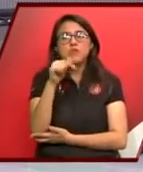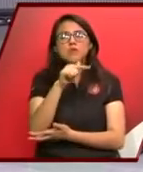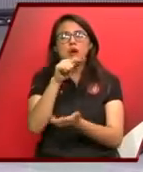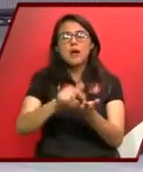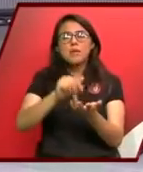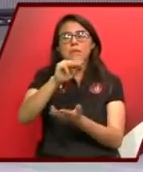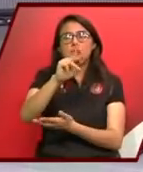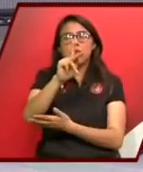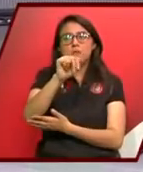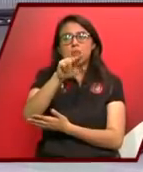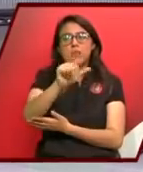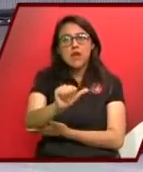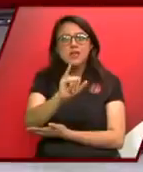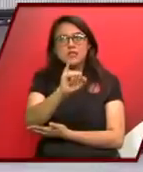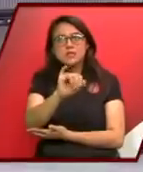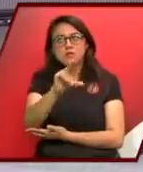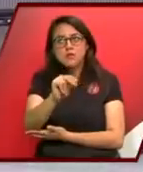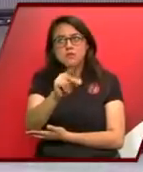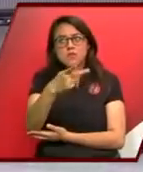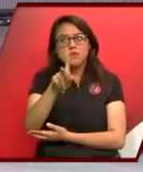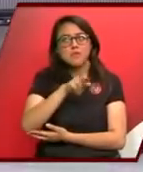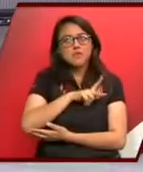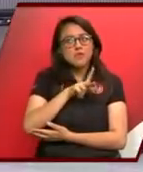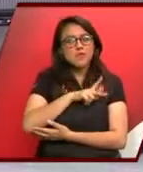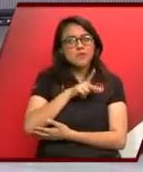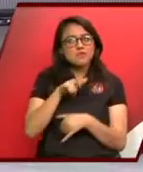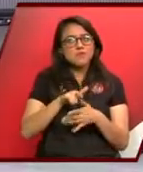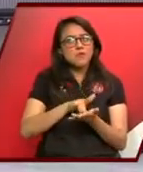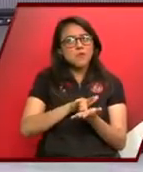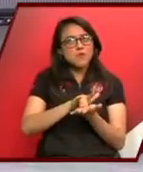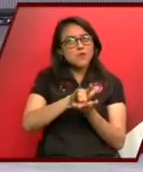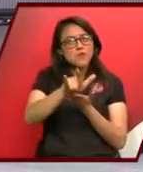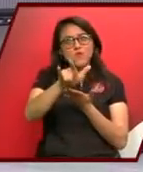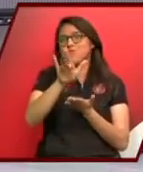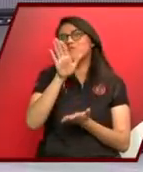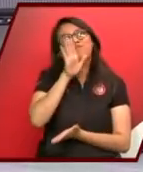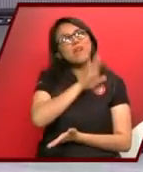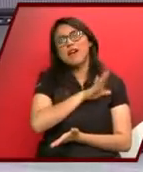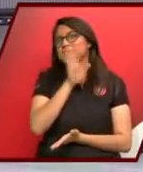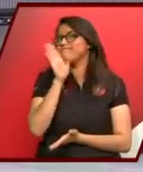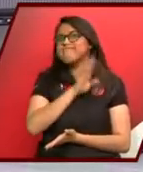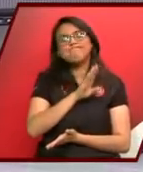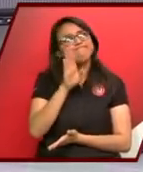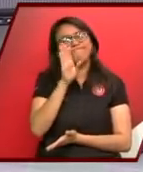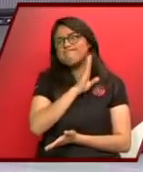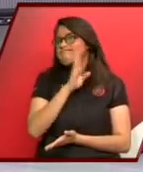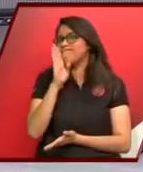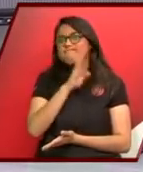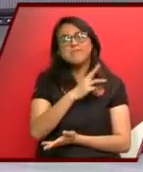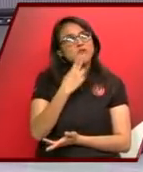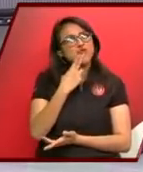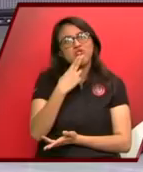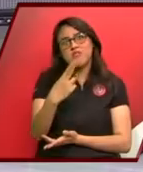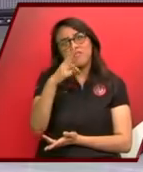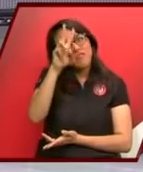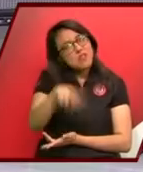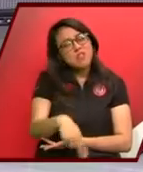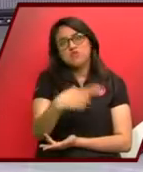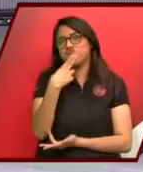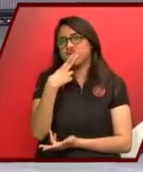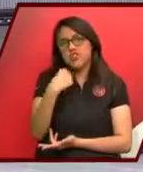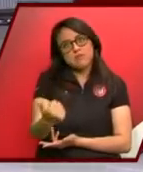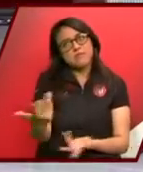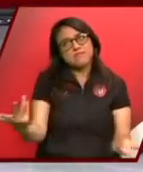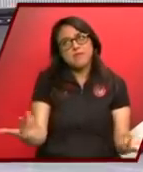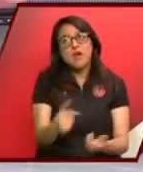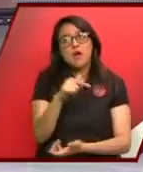opina. Pero si nuestro aeropuerto ya está de la Ciudad de México, ya está bien fregado.